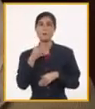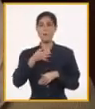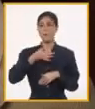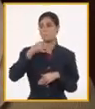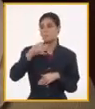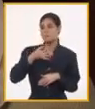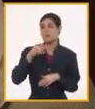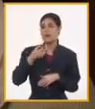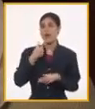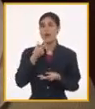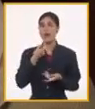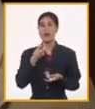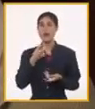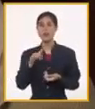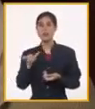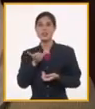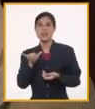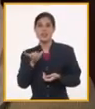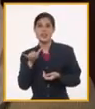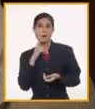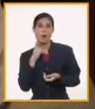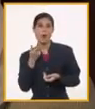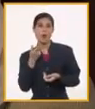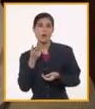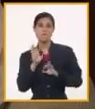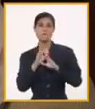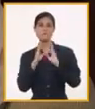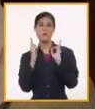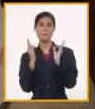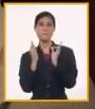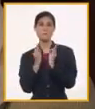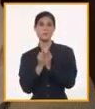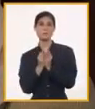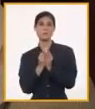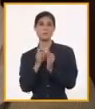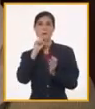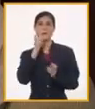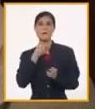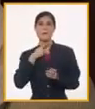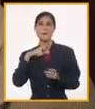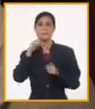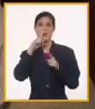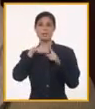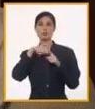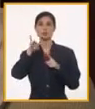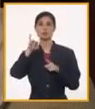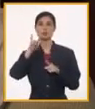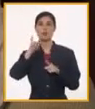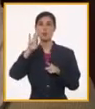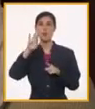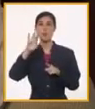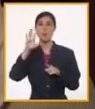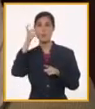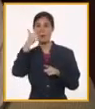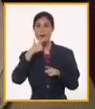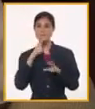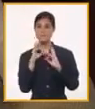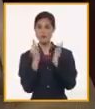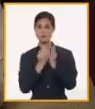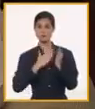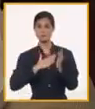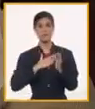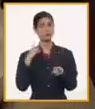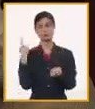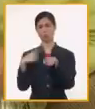Ventura, a ver si era pariente mío. Era de otro Ventura de acá de Pinar del Río, de Bahía Honda, de por ahí era él. Y qué va, no me empataba